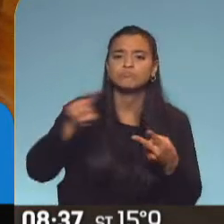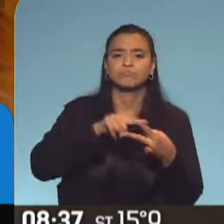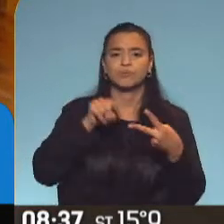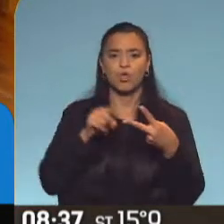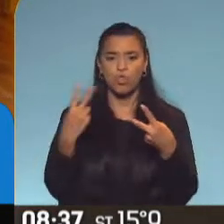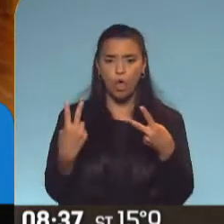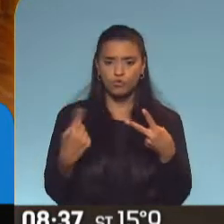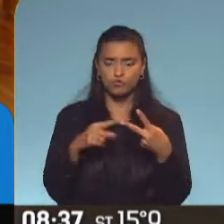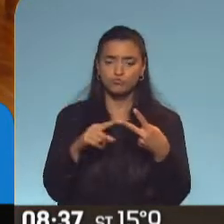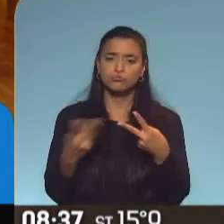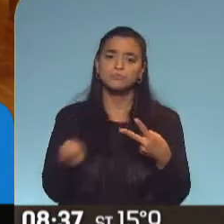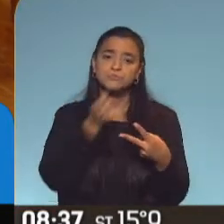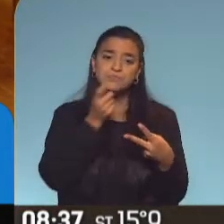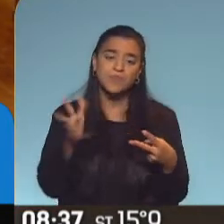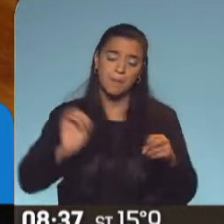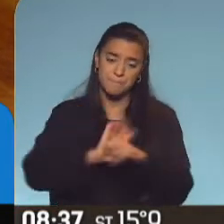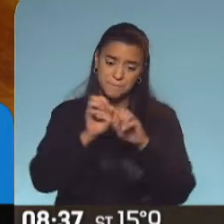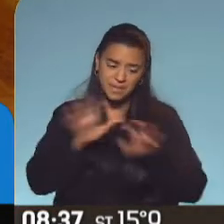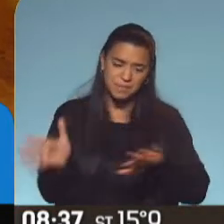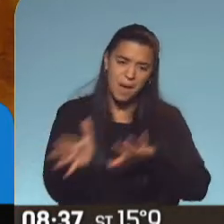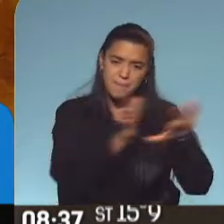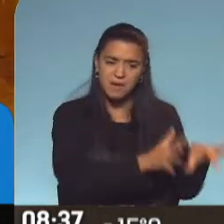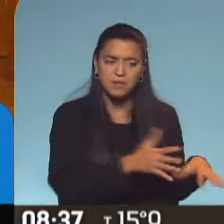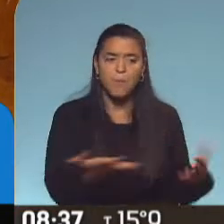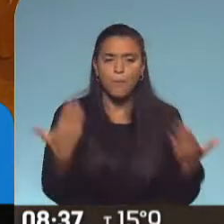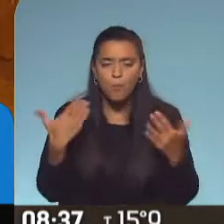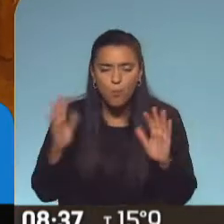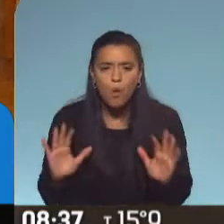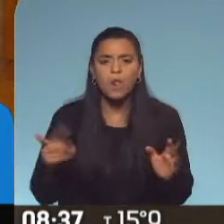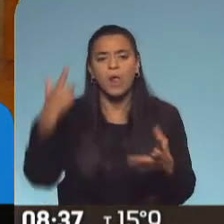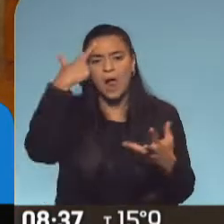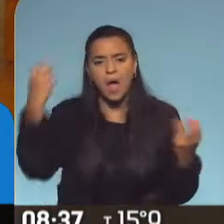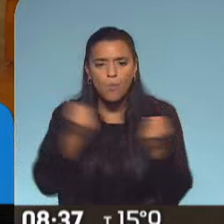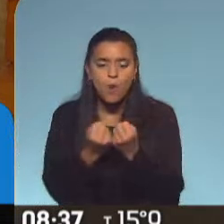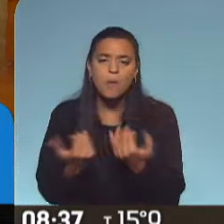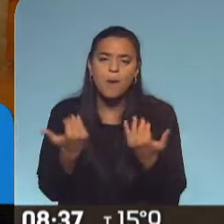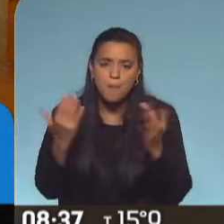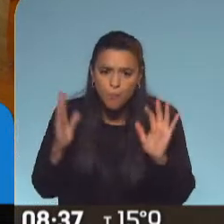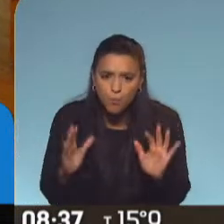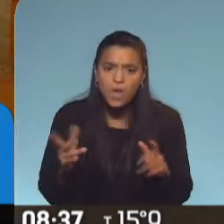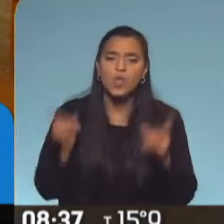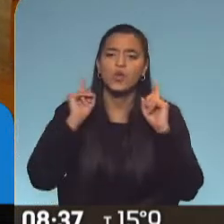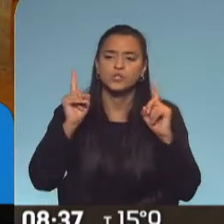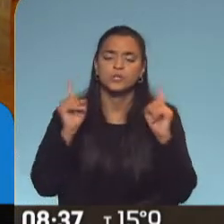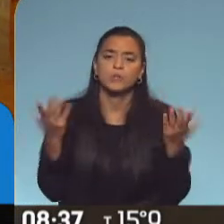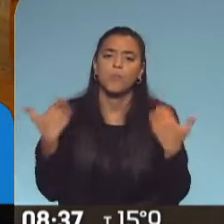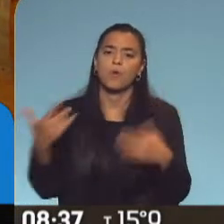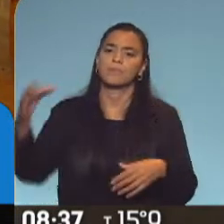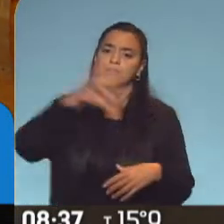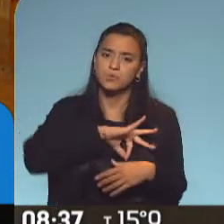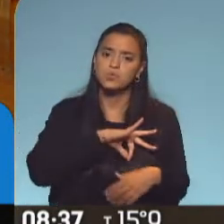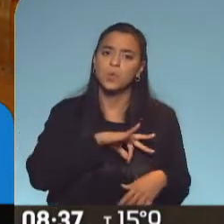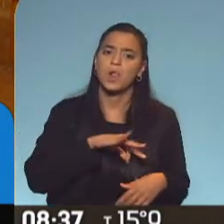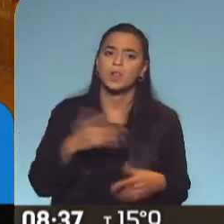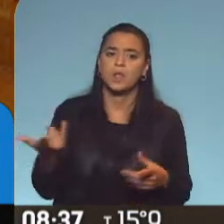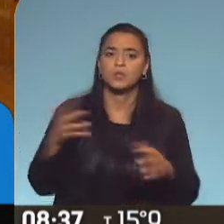Y básicamente, si más allá de la pandemia existe la posibilidad de un acuerdo para que los docentes puedan cobrar lo que reclaman y